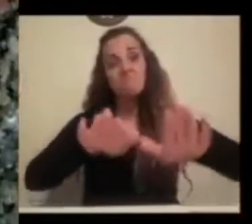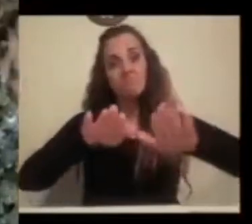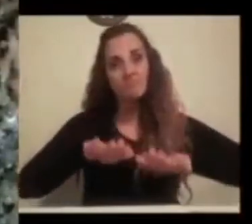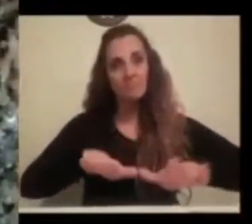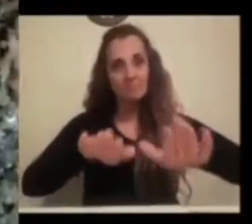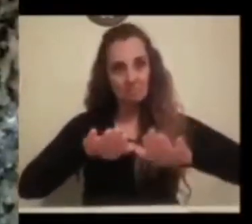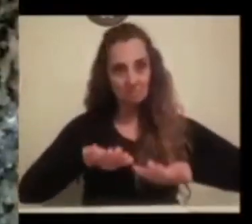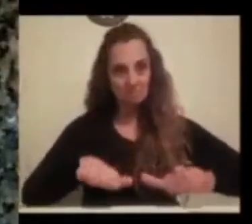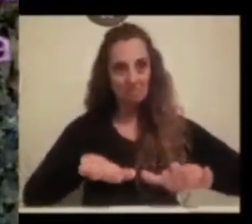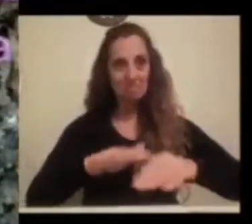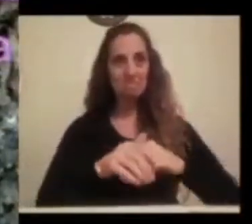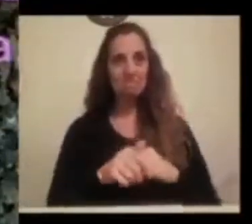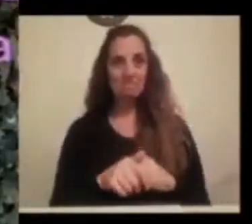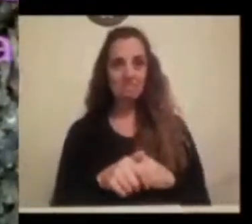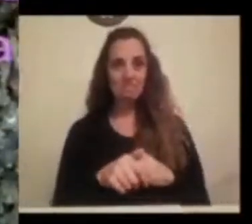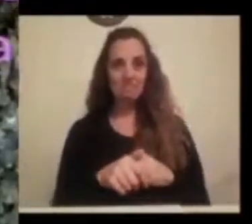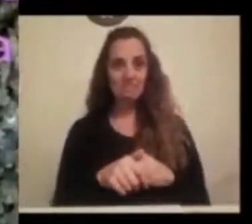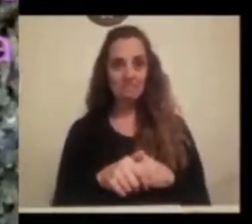Cortamos una parte,